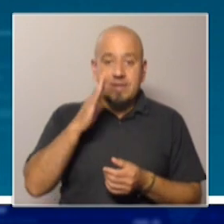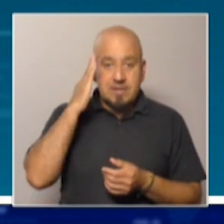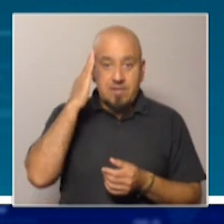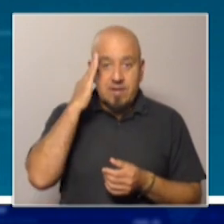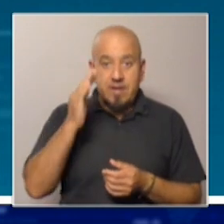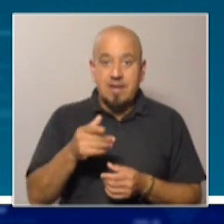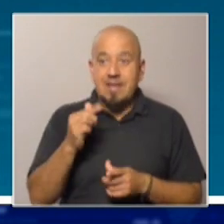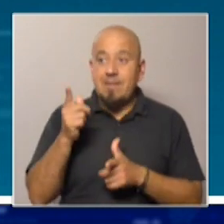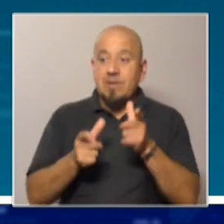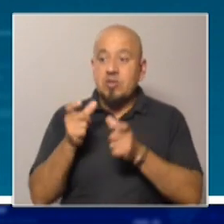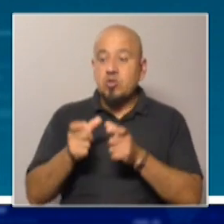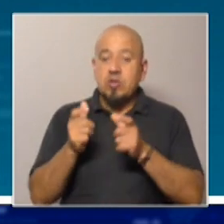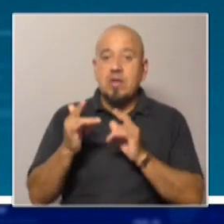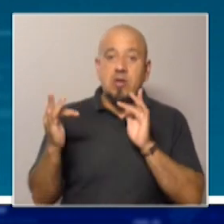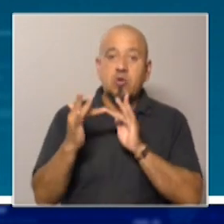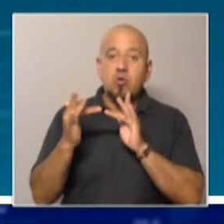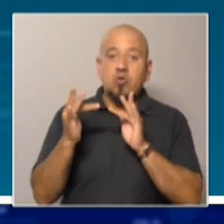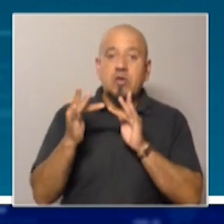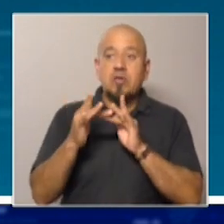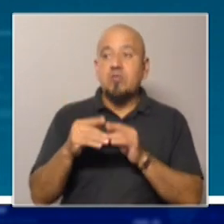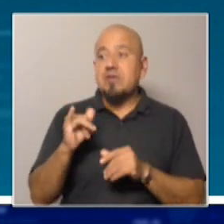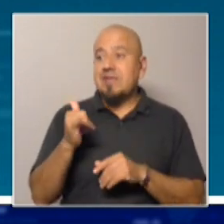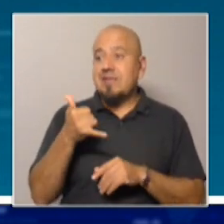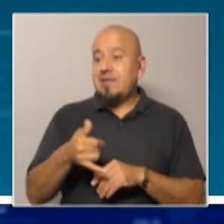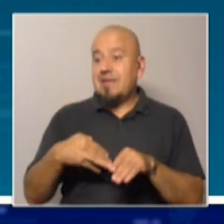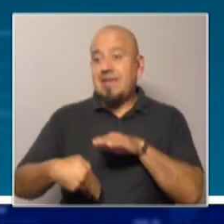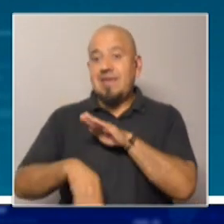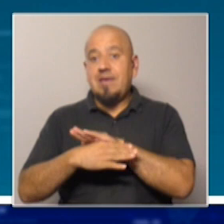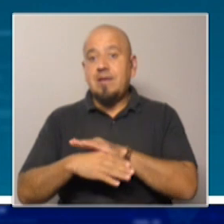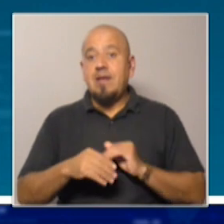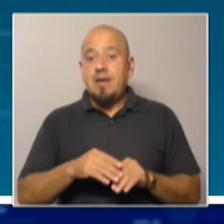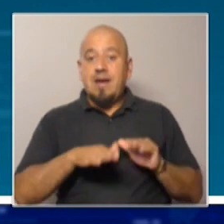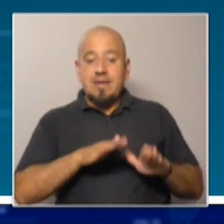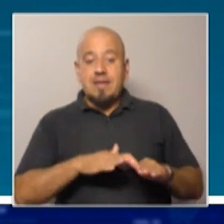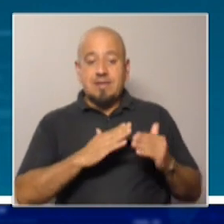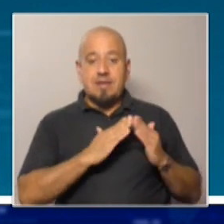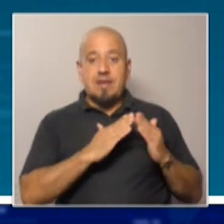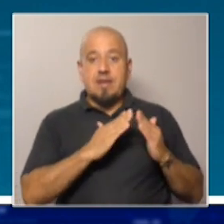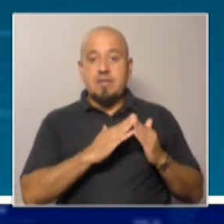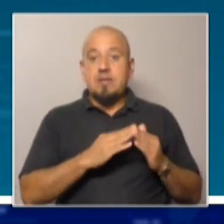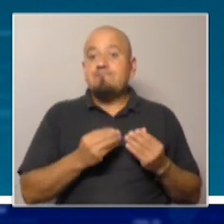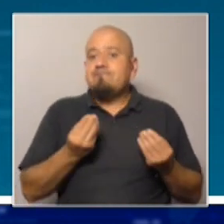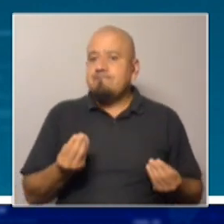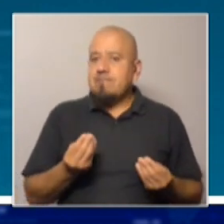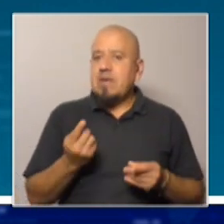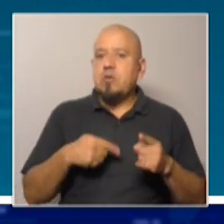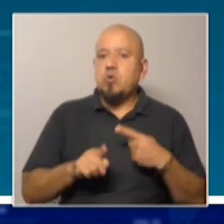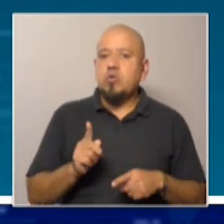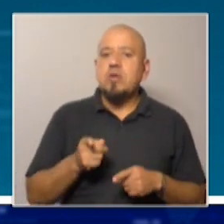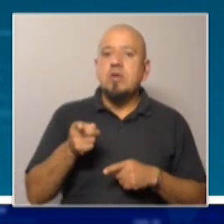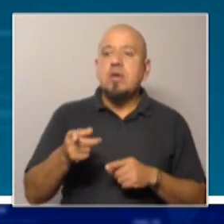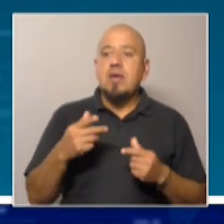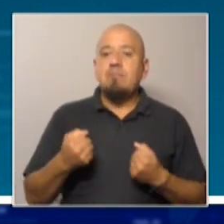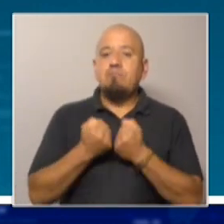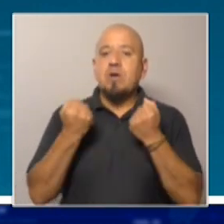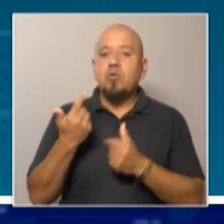precisamente las personas que tuvieron contacto y tienen que cuarentenar por ese contacto o directamente se contagiaron y tienen que aislarse, ¿no? Entonces, el impacto de que el personal